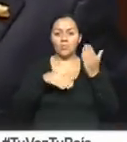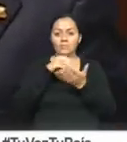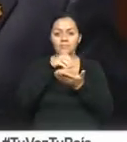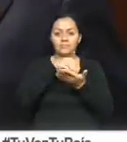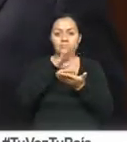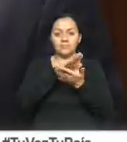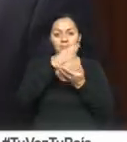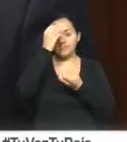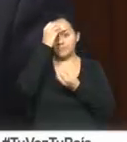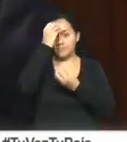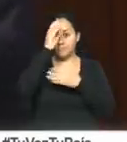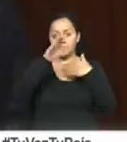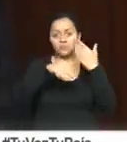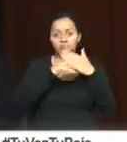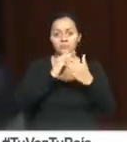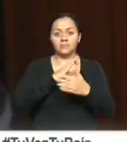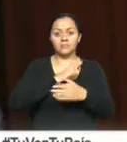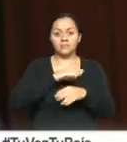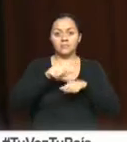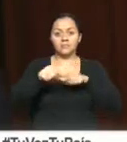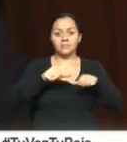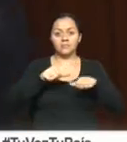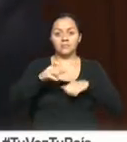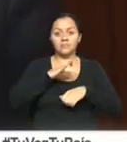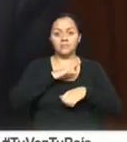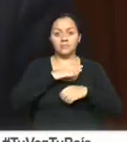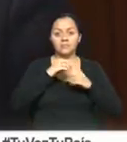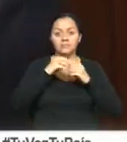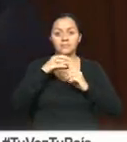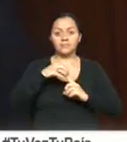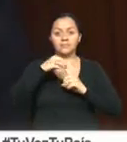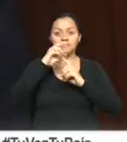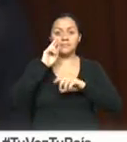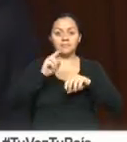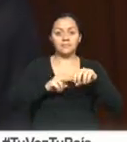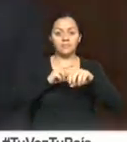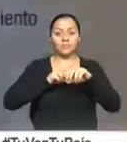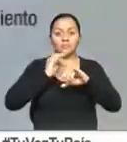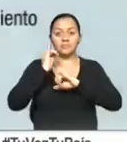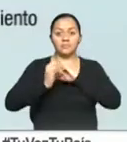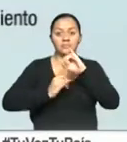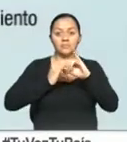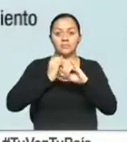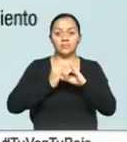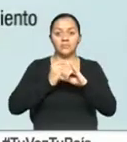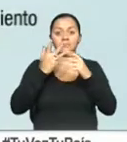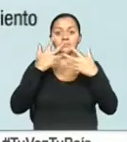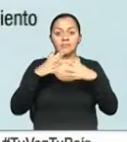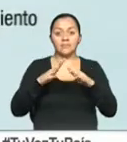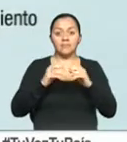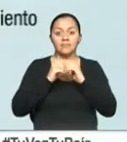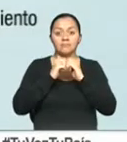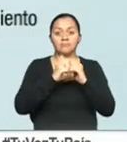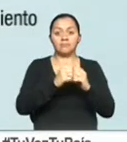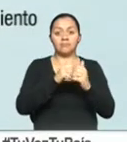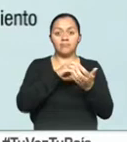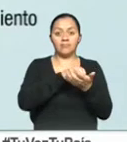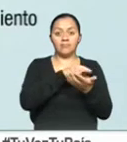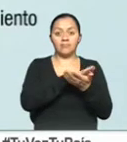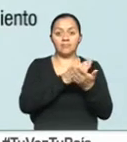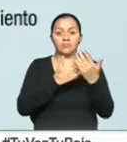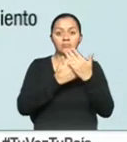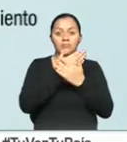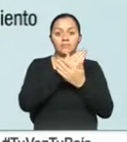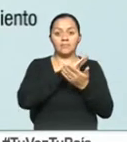con informes técnicos, auditorías técnicas, con especialistas a nivel internacional y nacional, el acompañamiento como corresponde a una